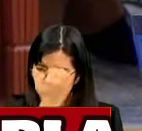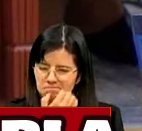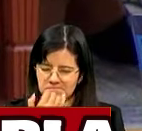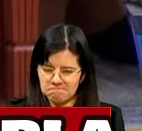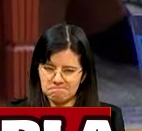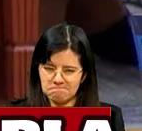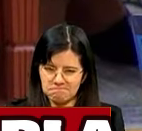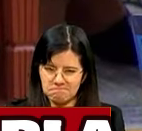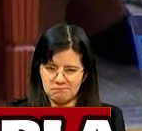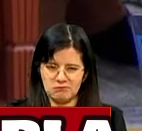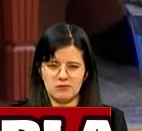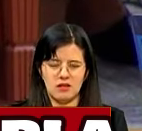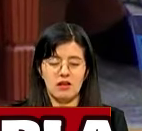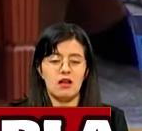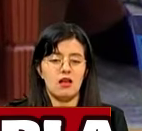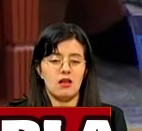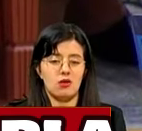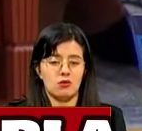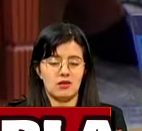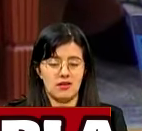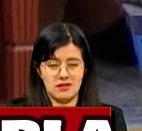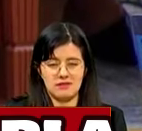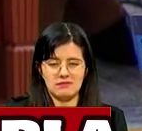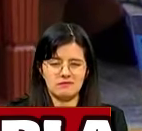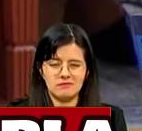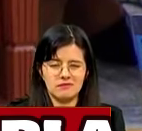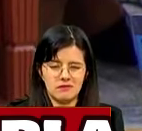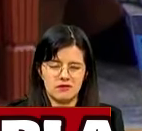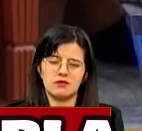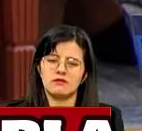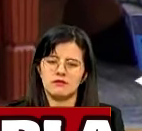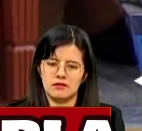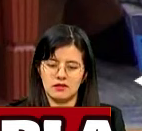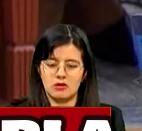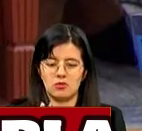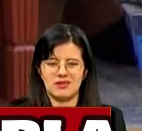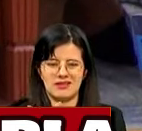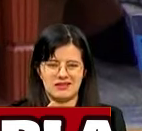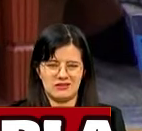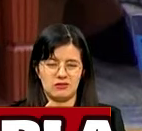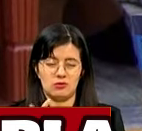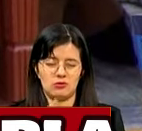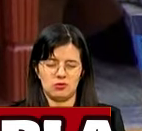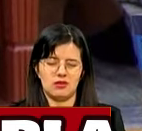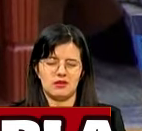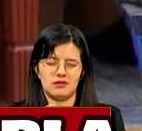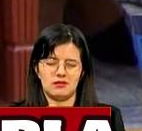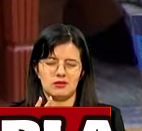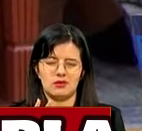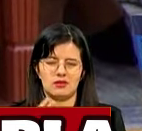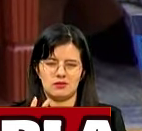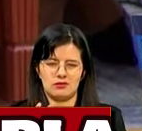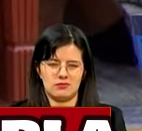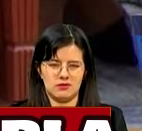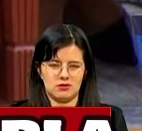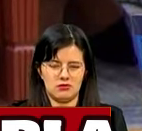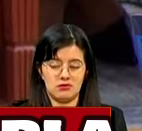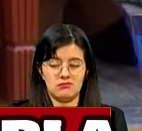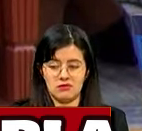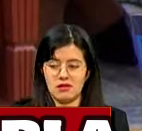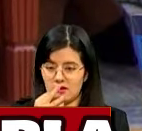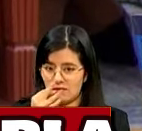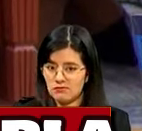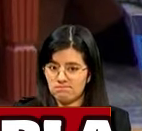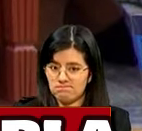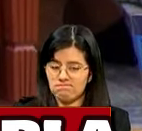que encontramos, a mi juicio, es esta diferencia. Estos 42 últimos casos en los que sí se les notifica, hay quienes